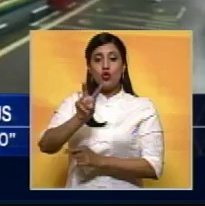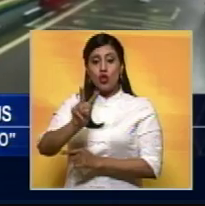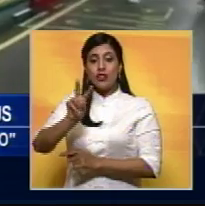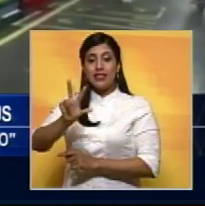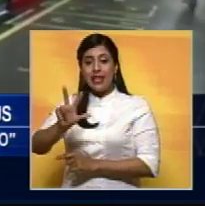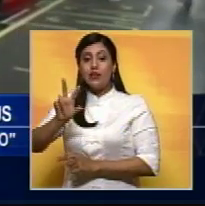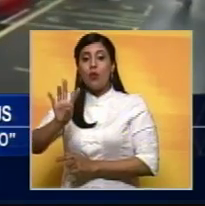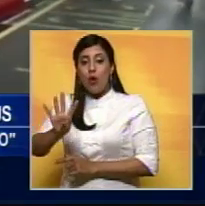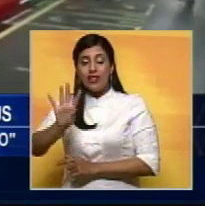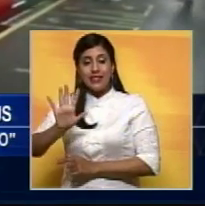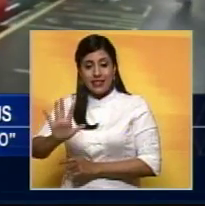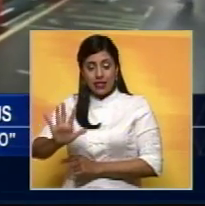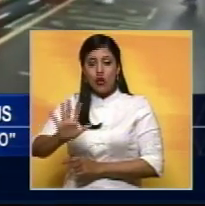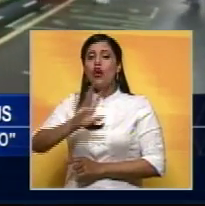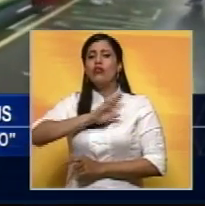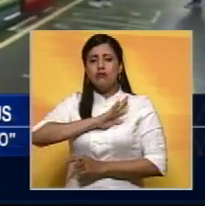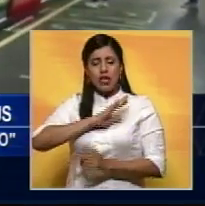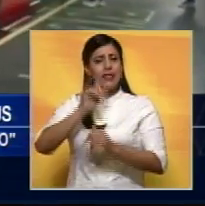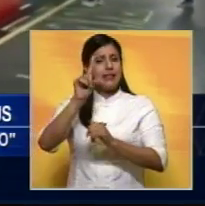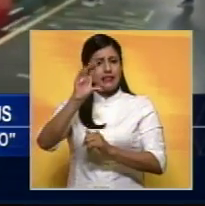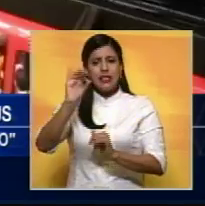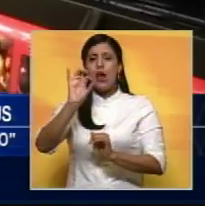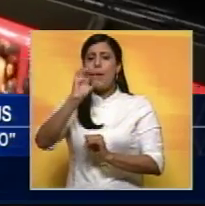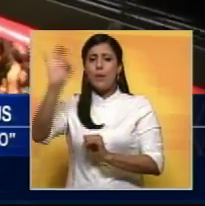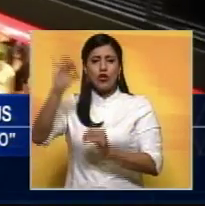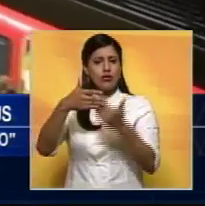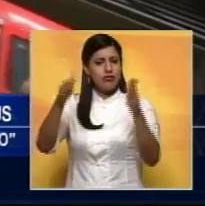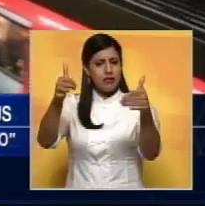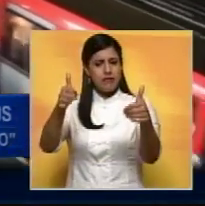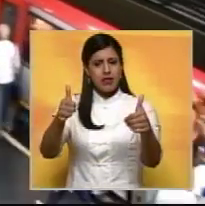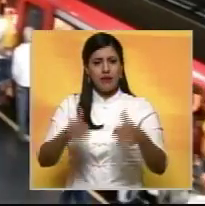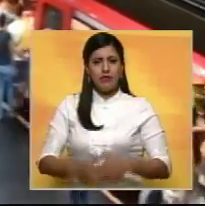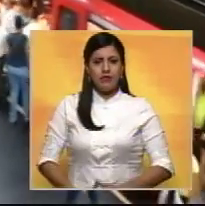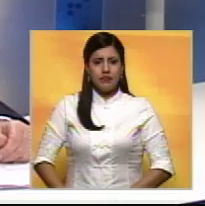2, 3, 4 y 5 se encuentra 100% operativo.